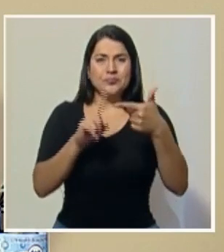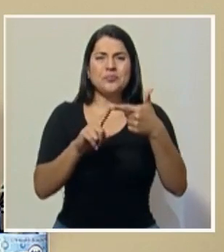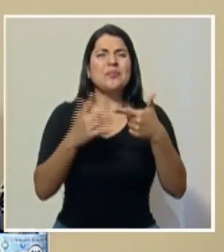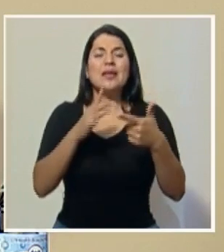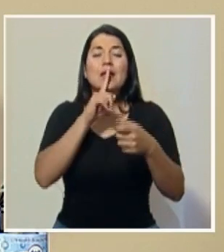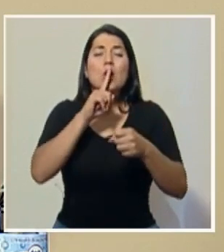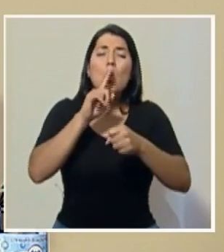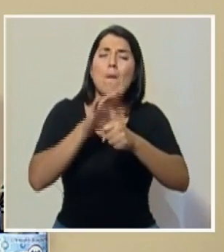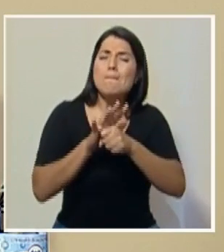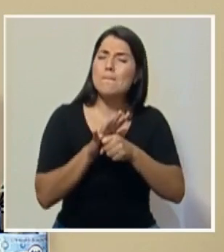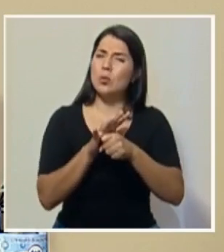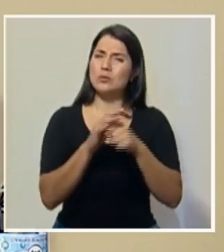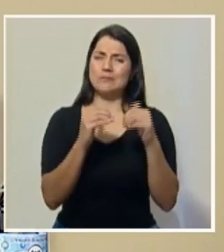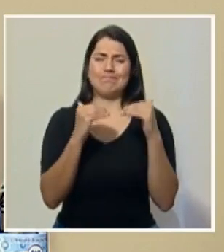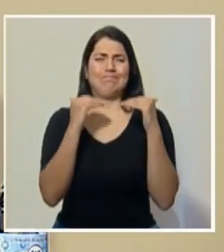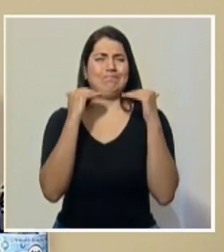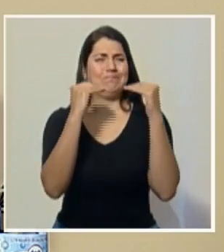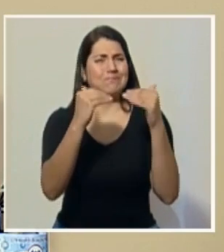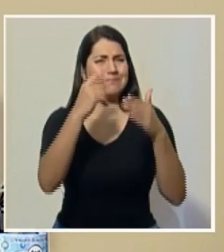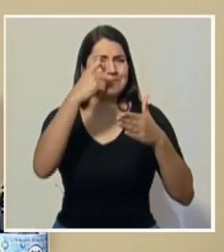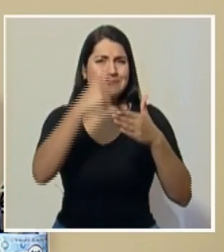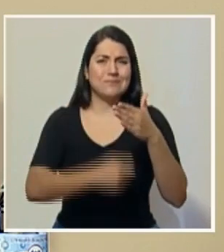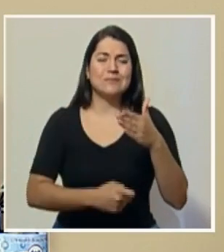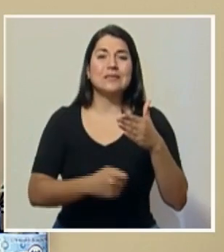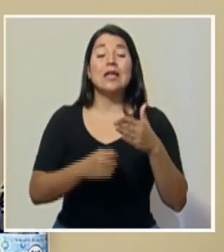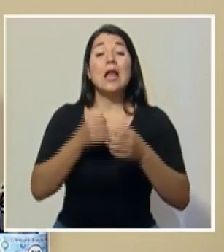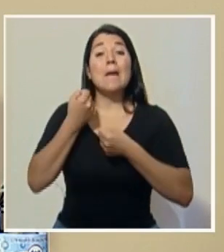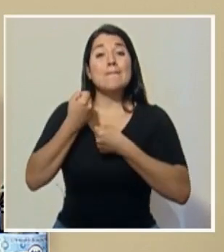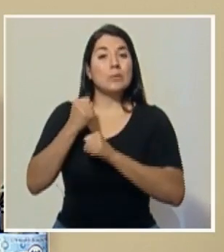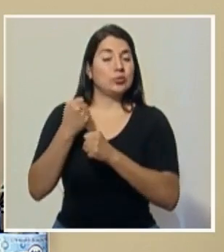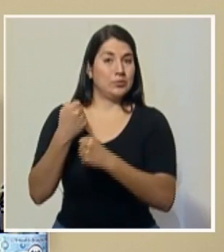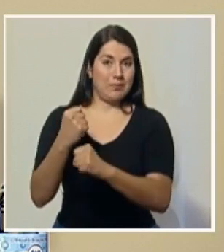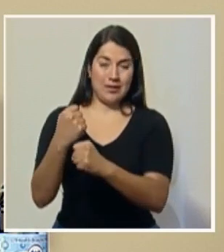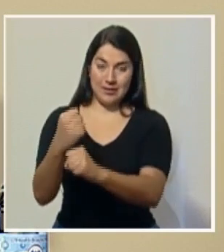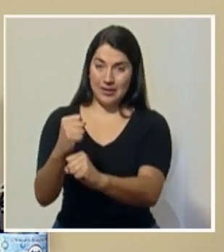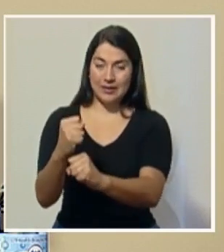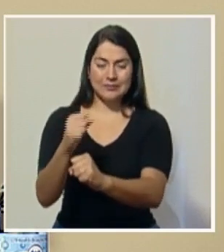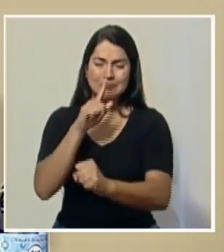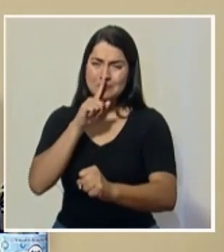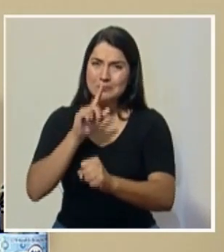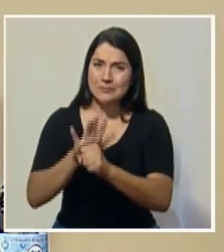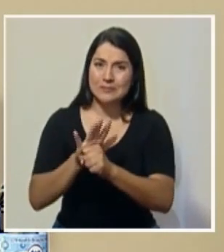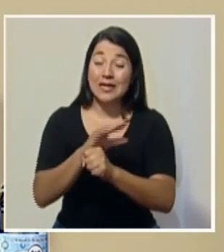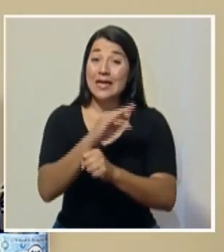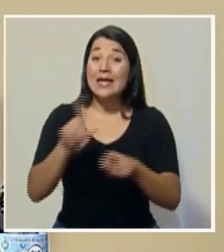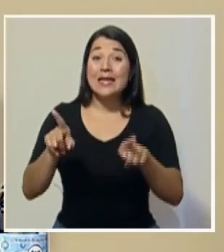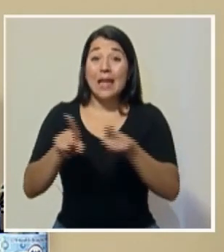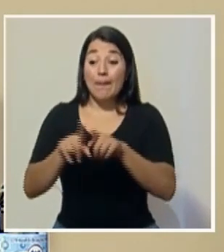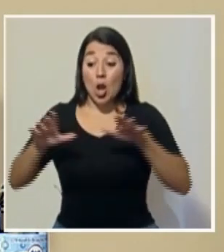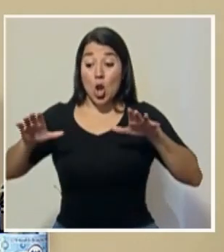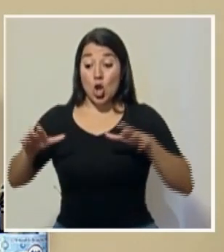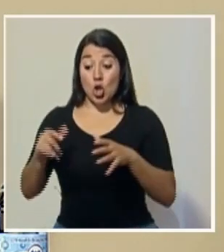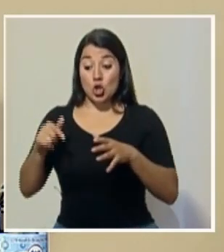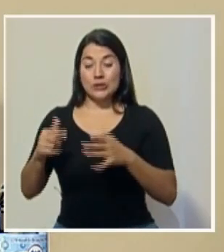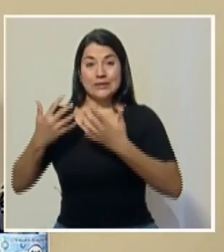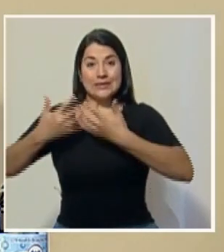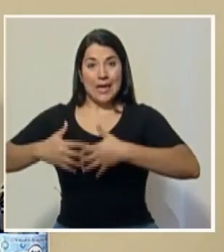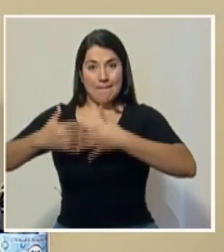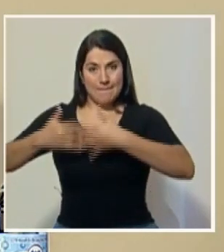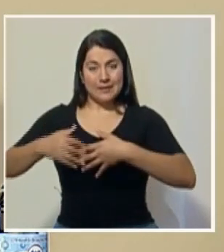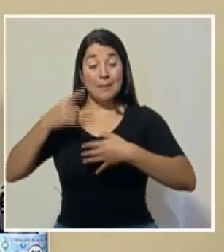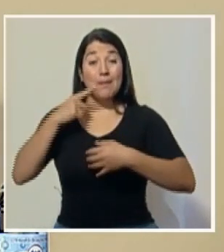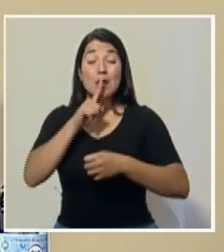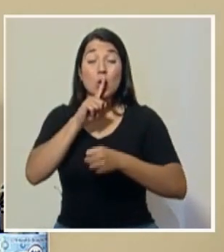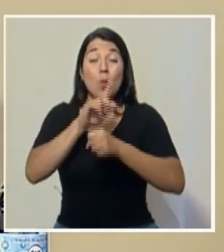ese compromiso del mayor nivel de los gobiernos locales, al más alto nivel de los gobiernos locales y de las cámaras en el cumplimiento de